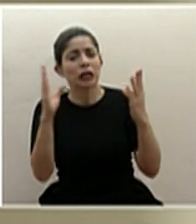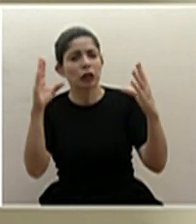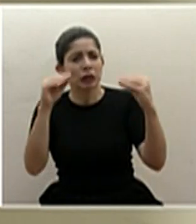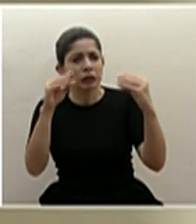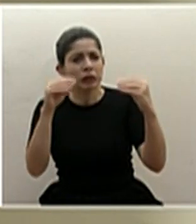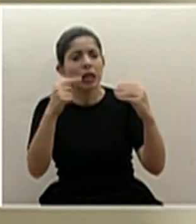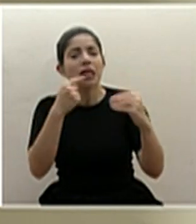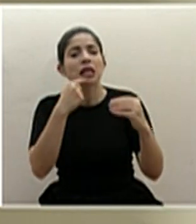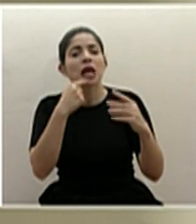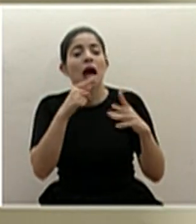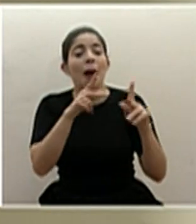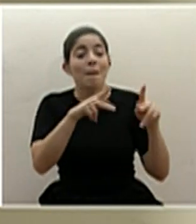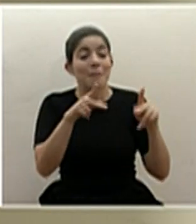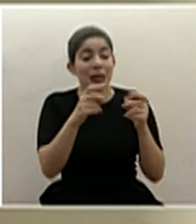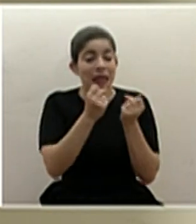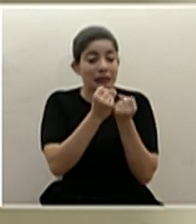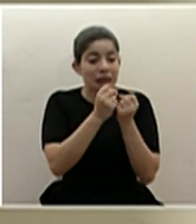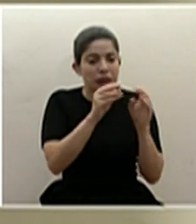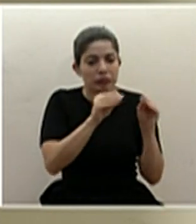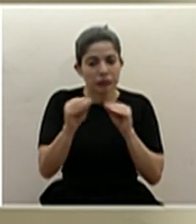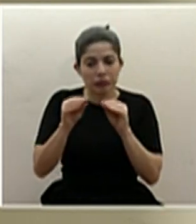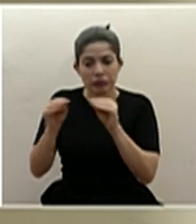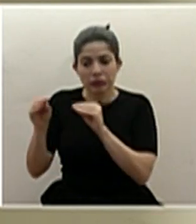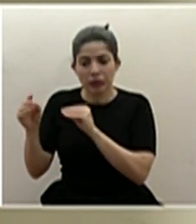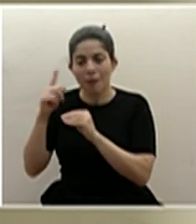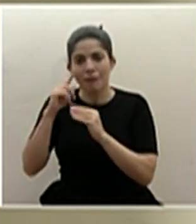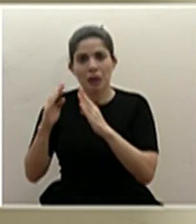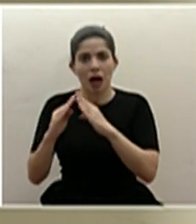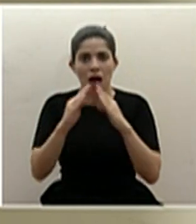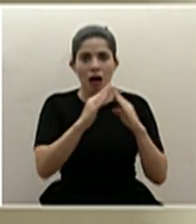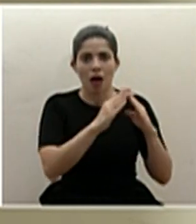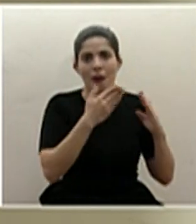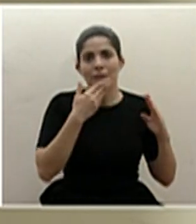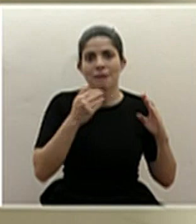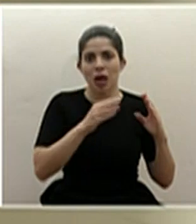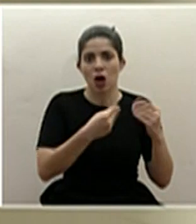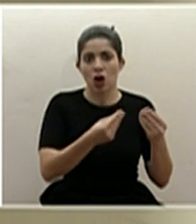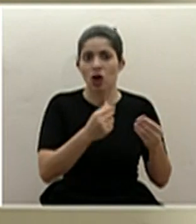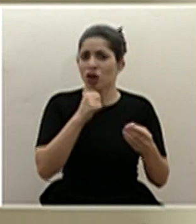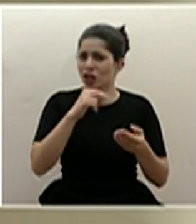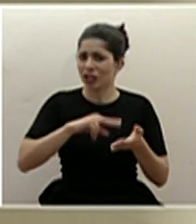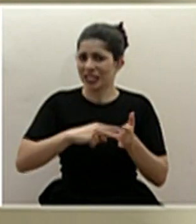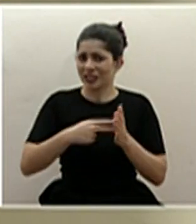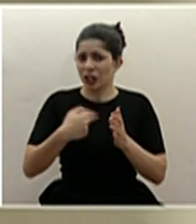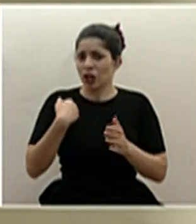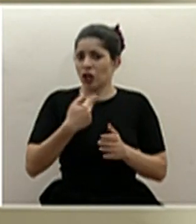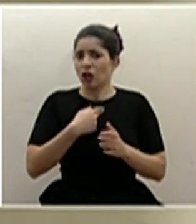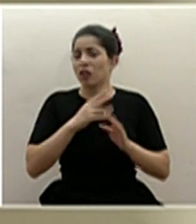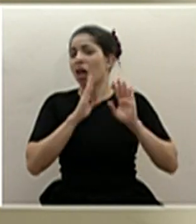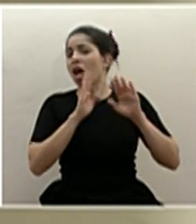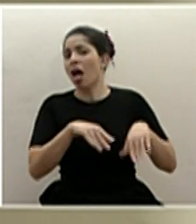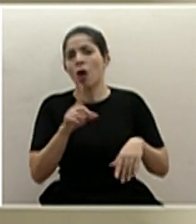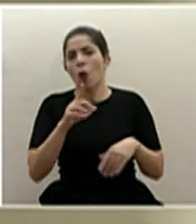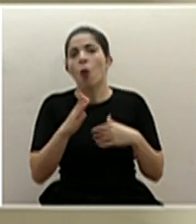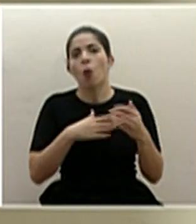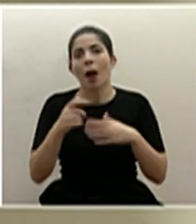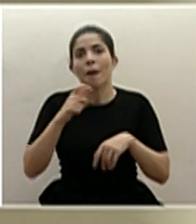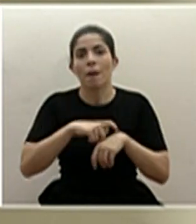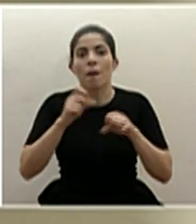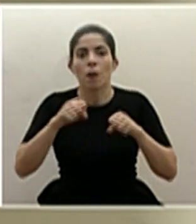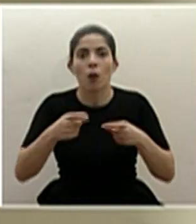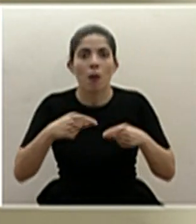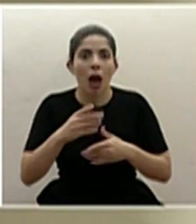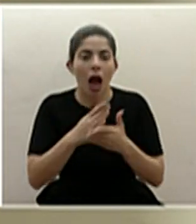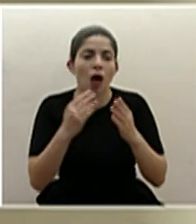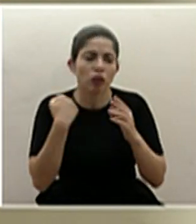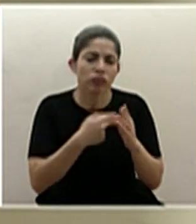un desplazamiento para que las personas tengan mejores condiciones, pero eso también, don Edgar, no significa que nosotros no estemos atentos a que en cualquier momento pueda ocurrir cualquier